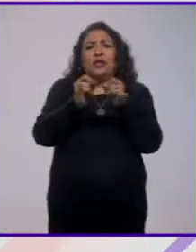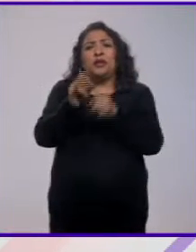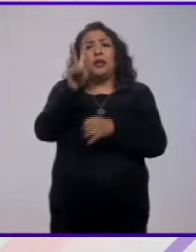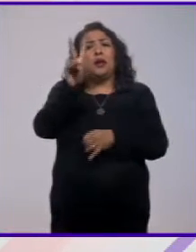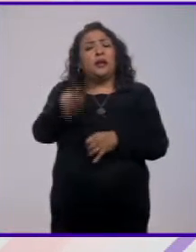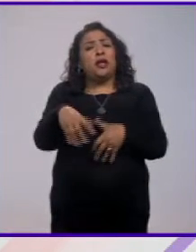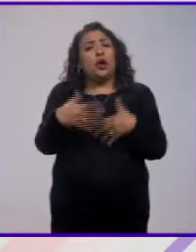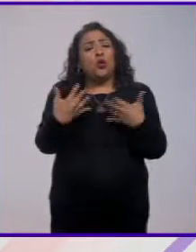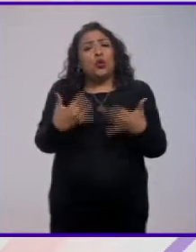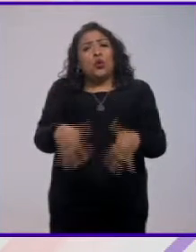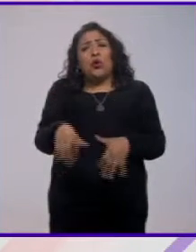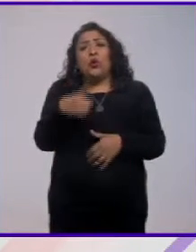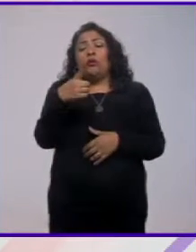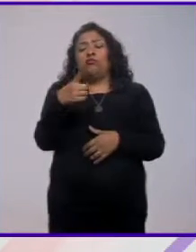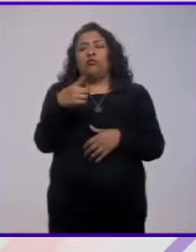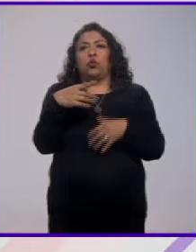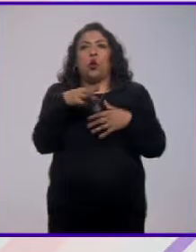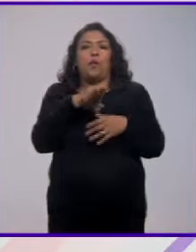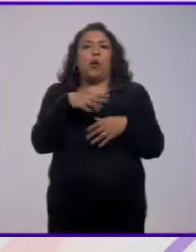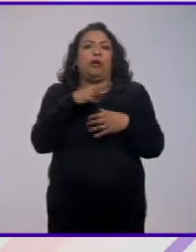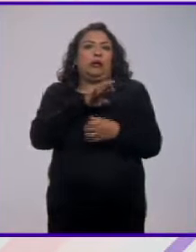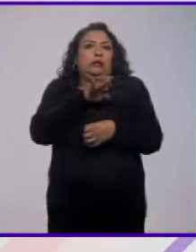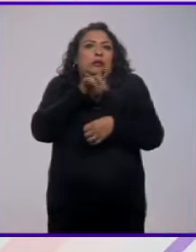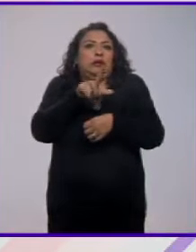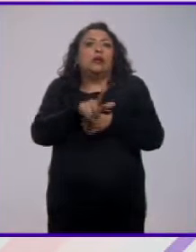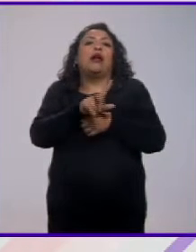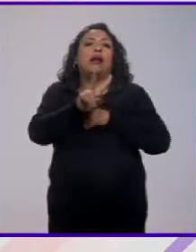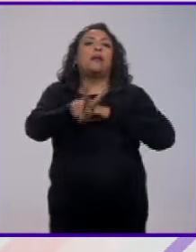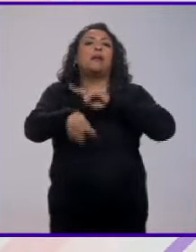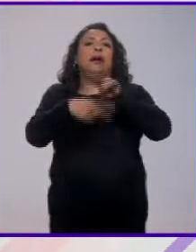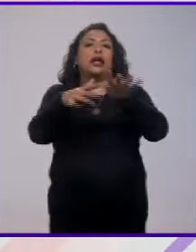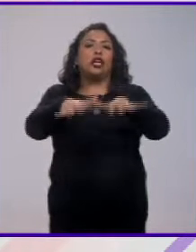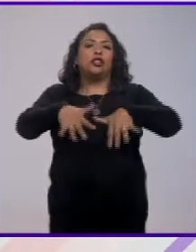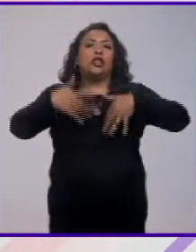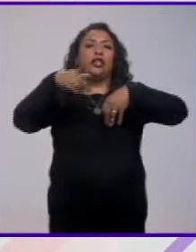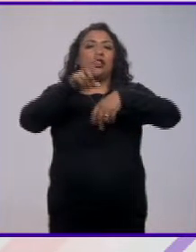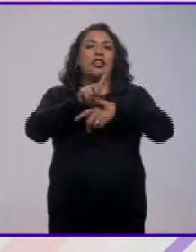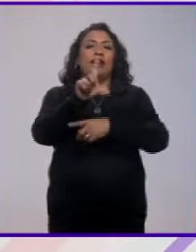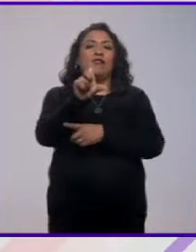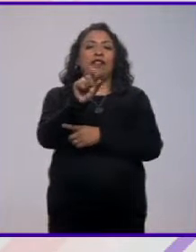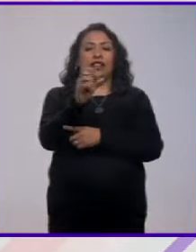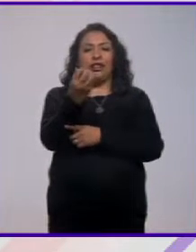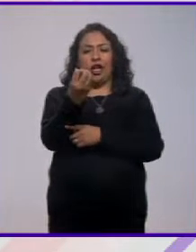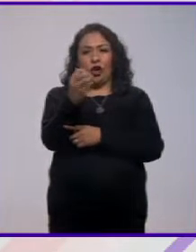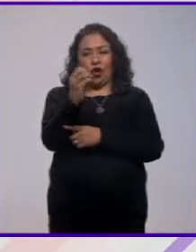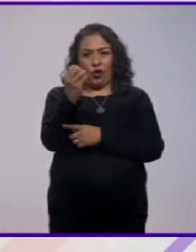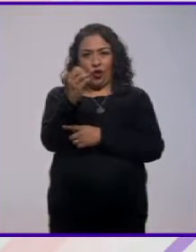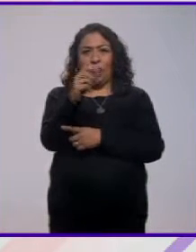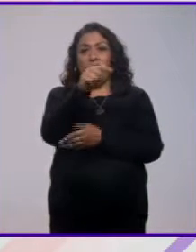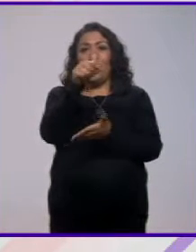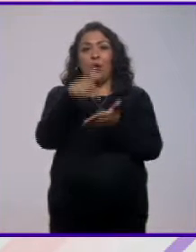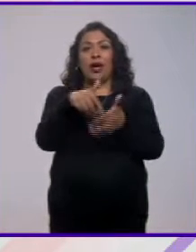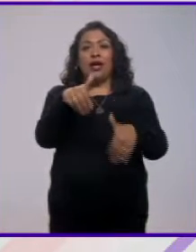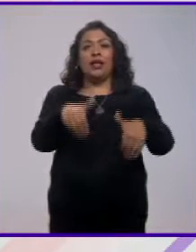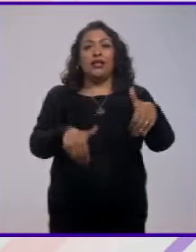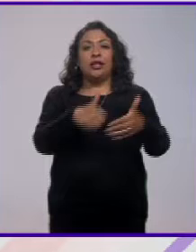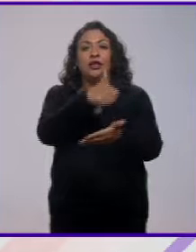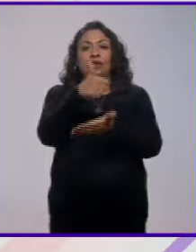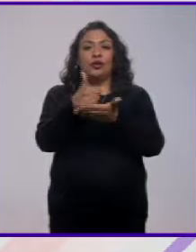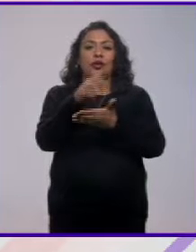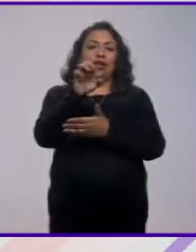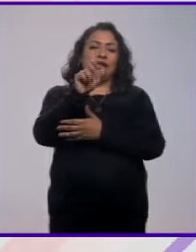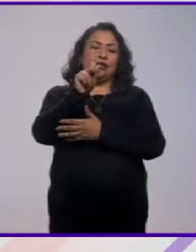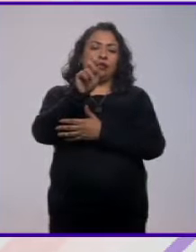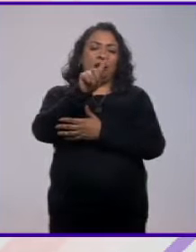verdaderamente uno de nuestros lujos. Así que no se pierdan este concierto el próximo 20 de octubre en el Teatro de la Ciudad de